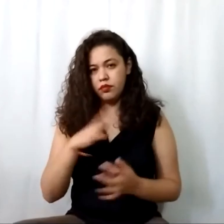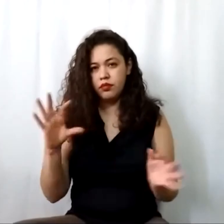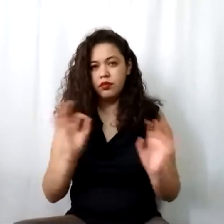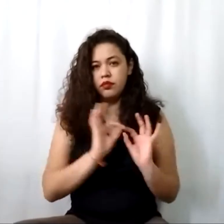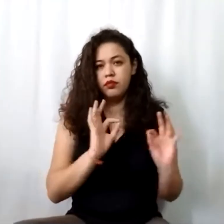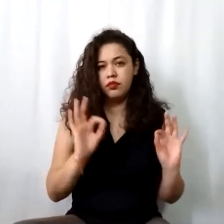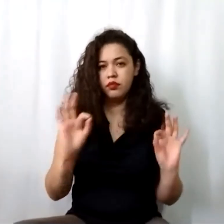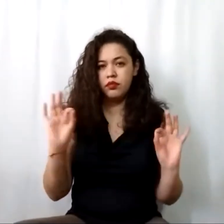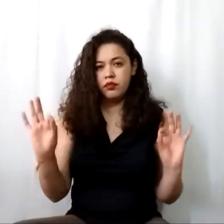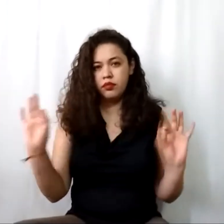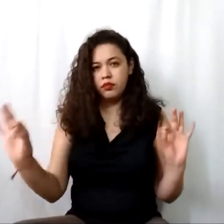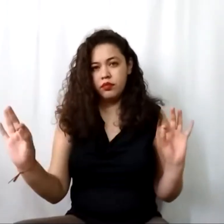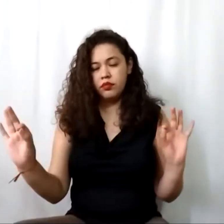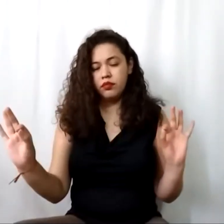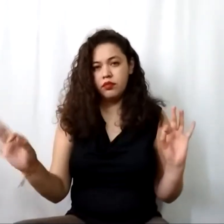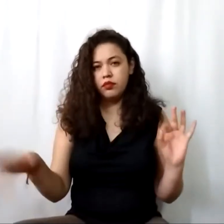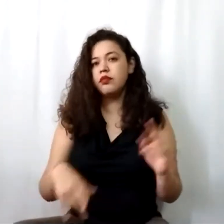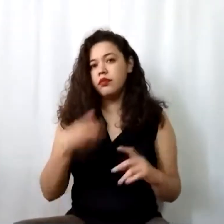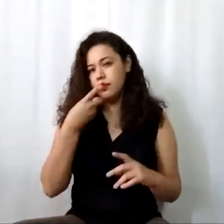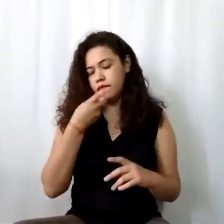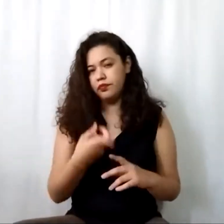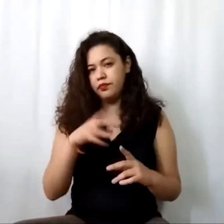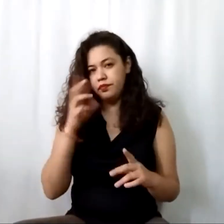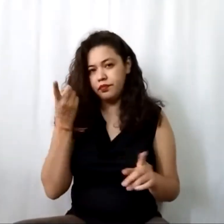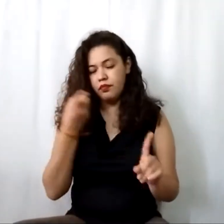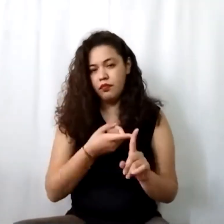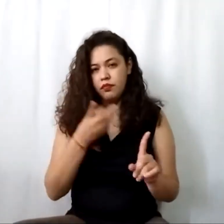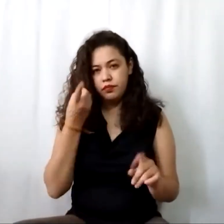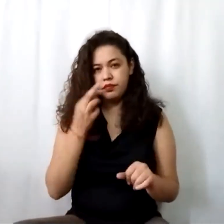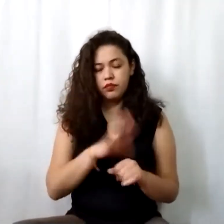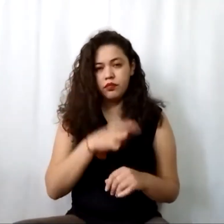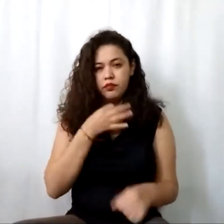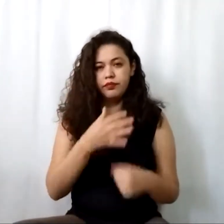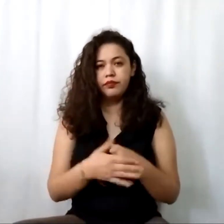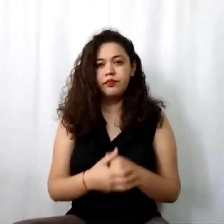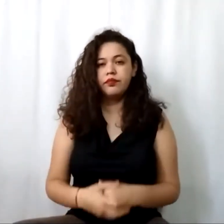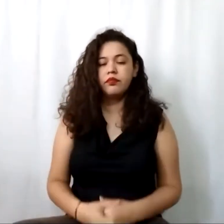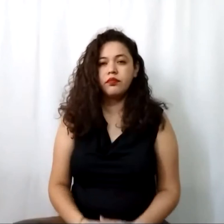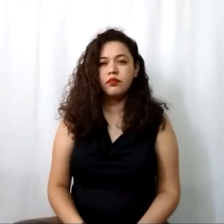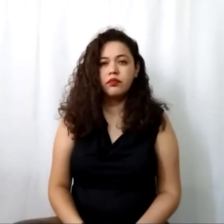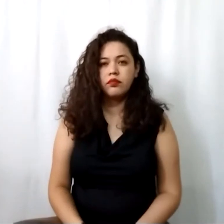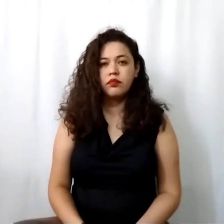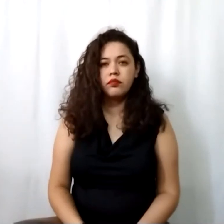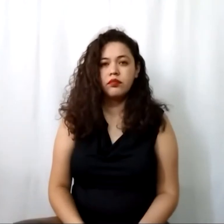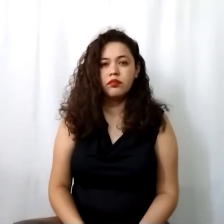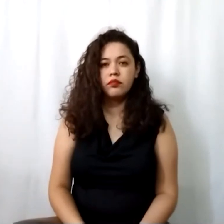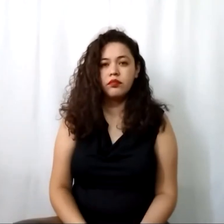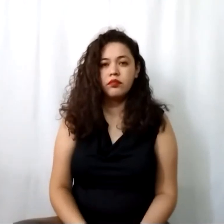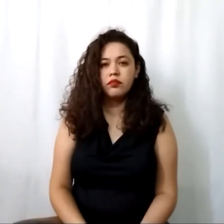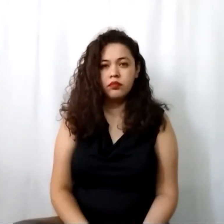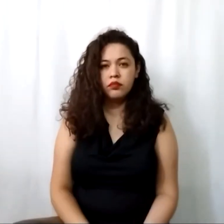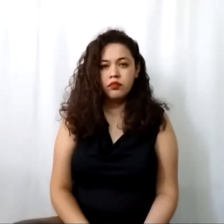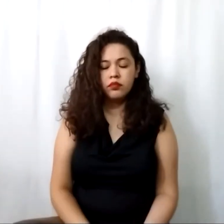sí reporta directamente a la dirección. Sí. Perfecto, está bien. Sí, ya con